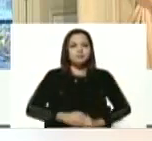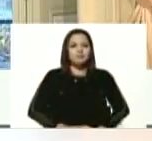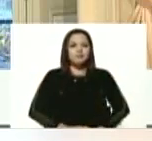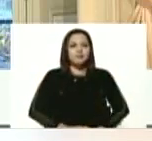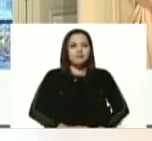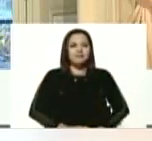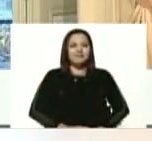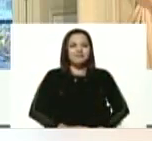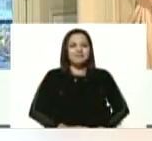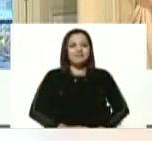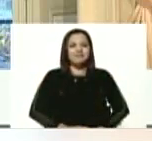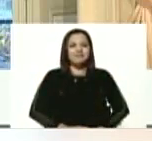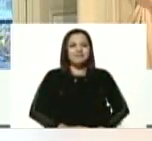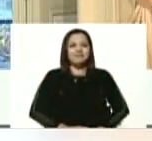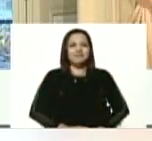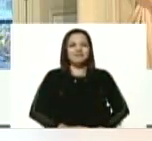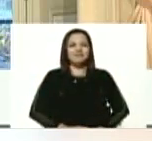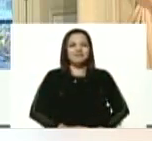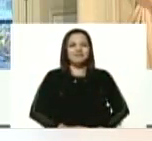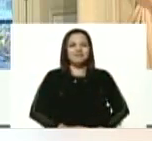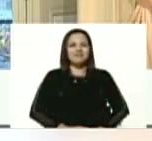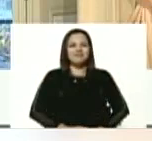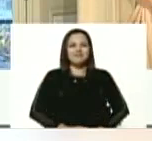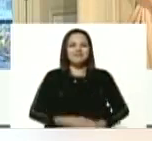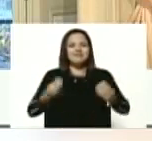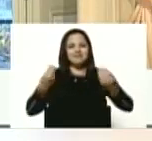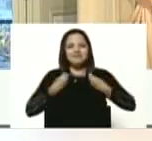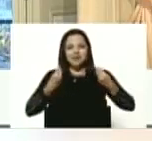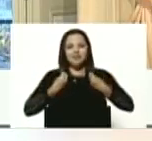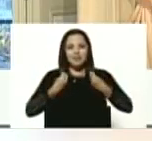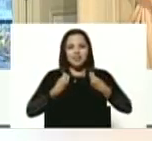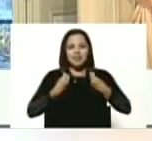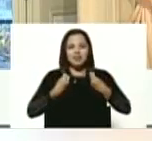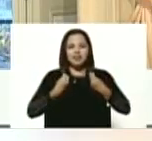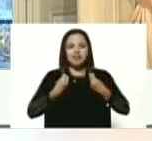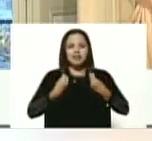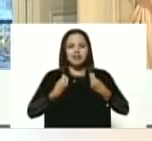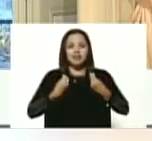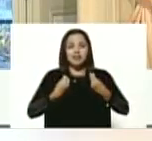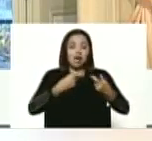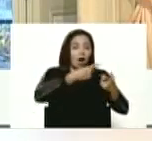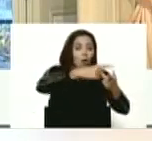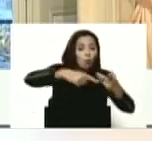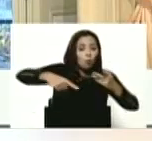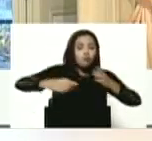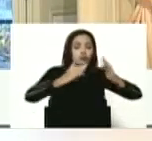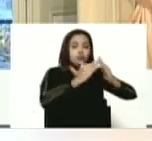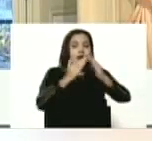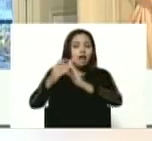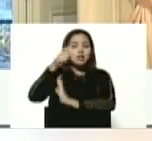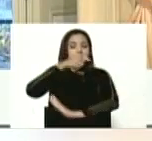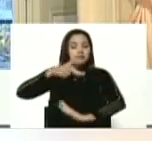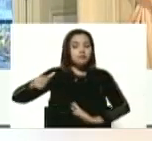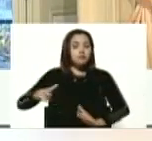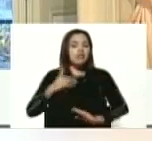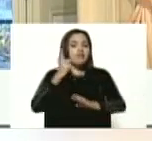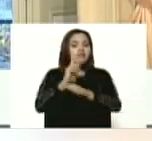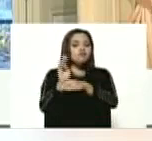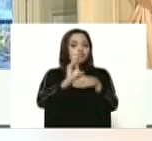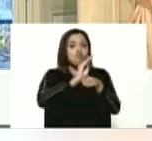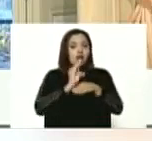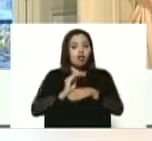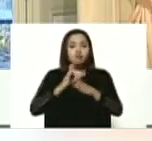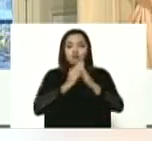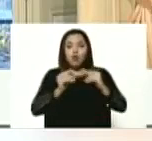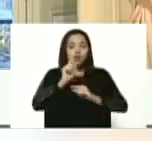pueblo sagrado de Venezuela, y la vida y los coroticos y la vivienda de la gente, que con todos estos